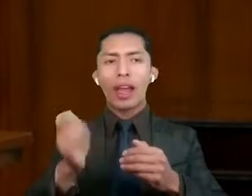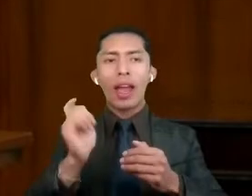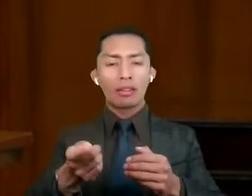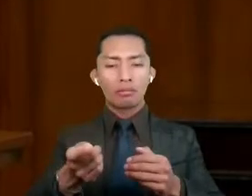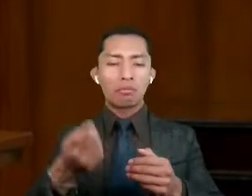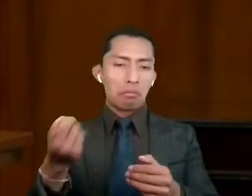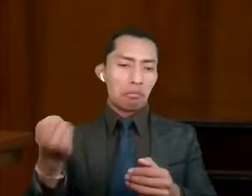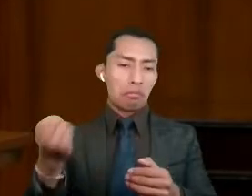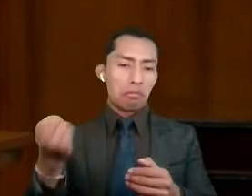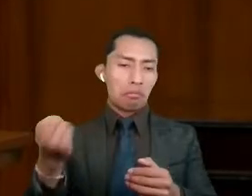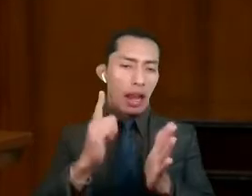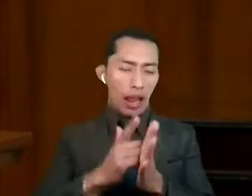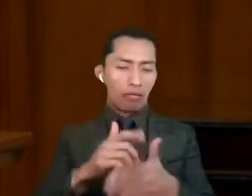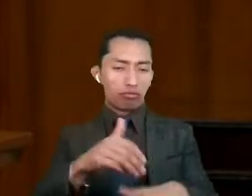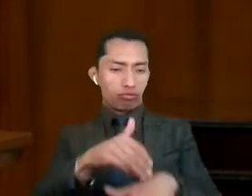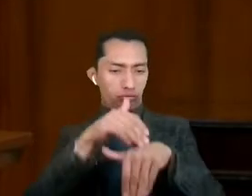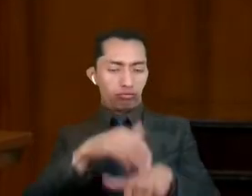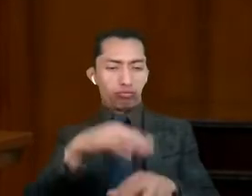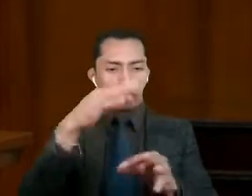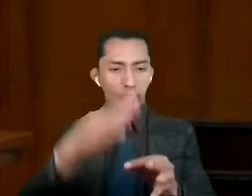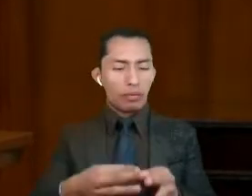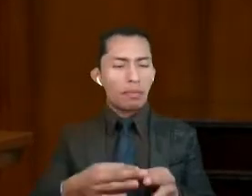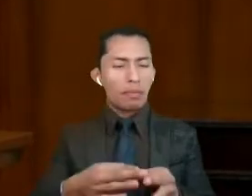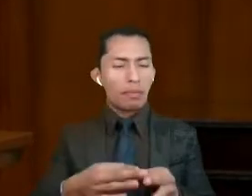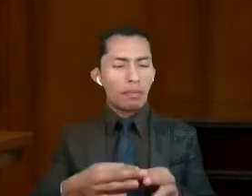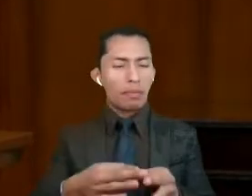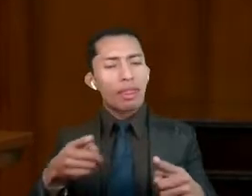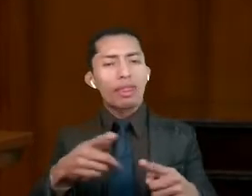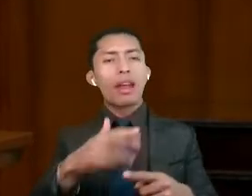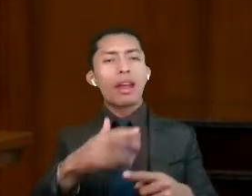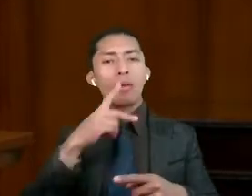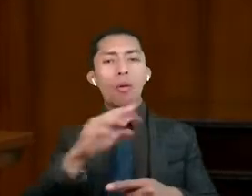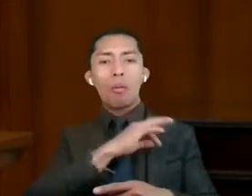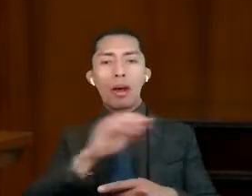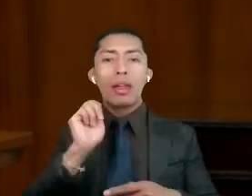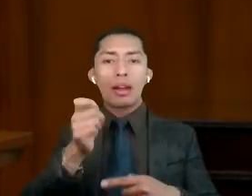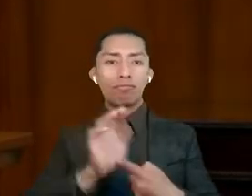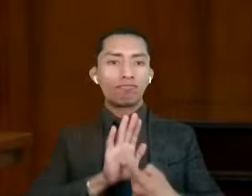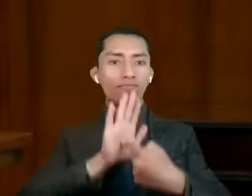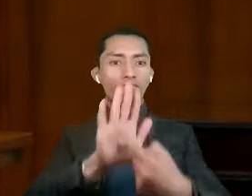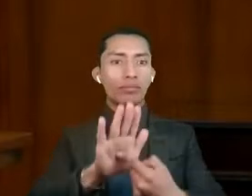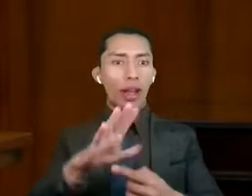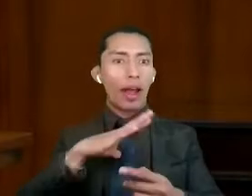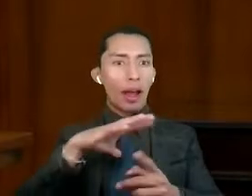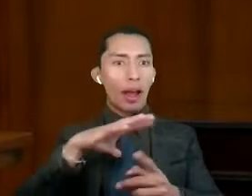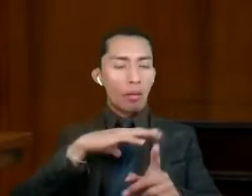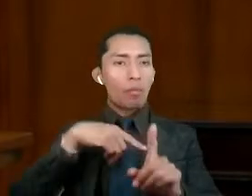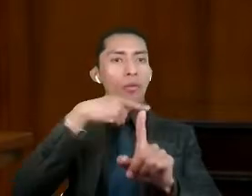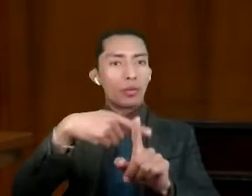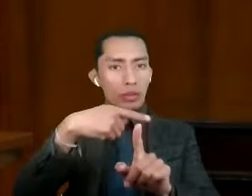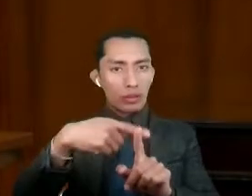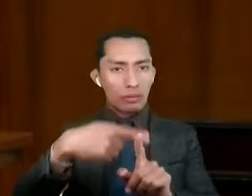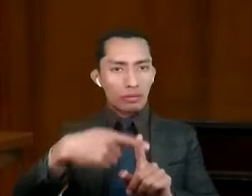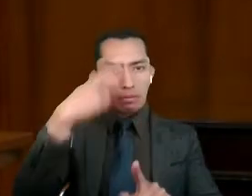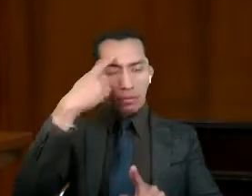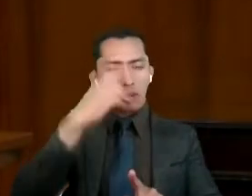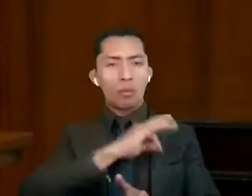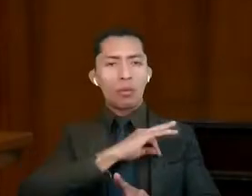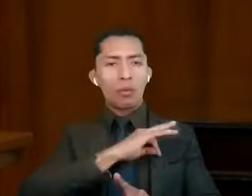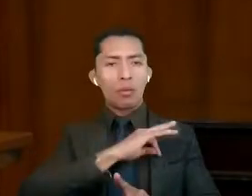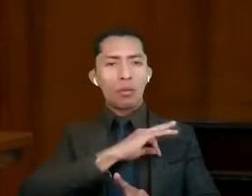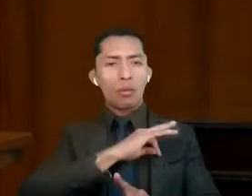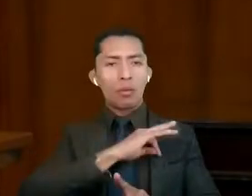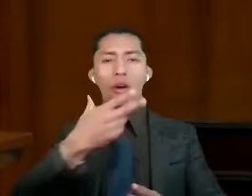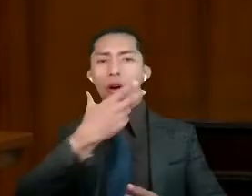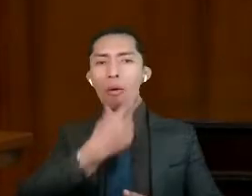formalidad, pueda arrojar resultados positivos que sirvan para mejorar la vida de las